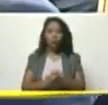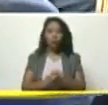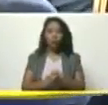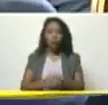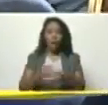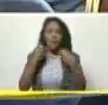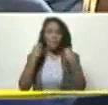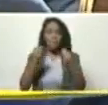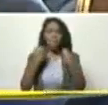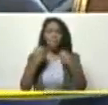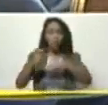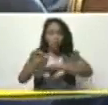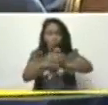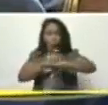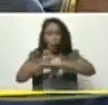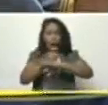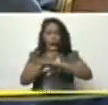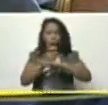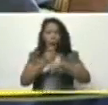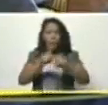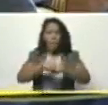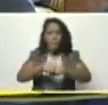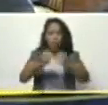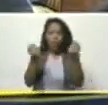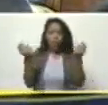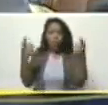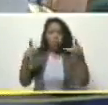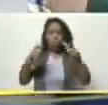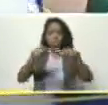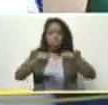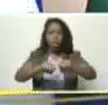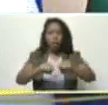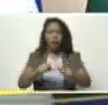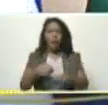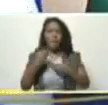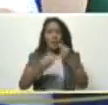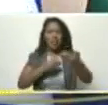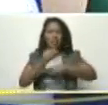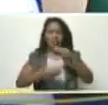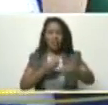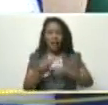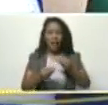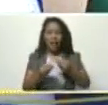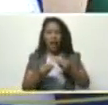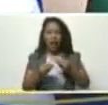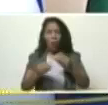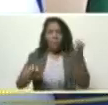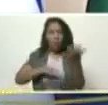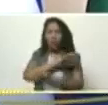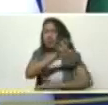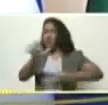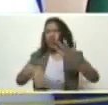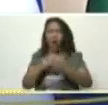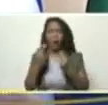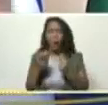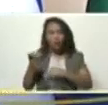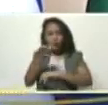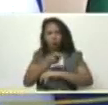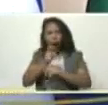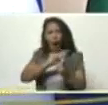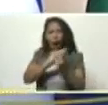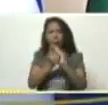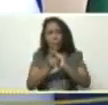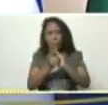para que el gobierno se derrumbara, para que se armara una hecatombe económica, para buscar un cambio